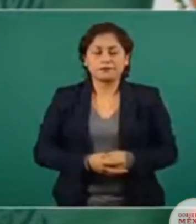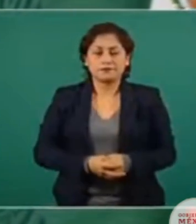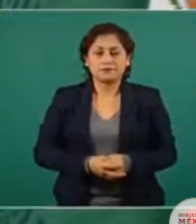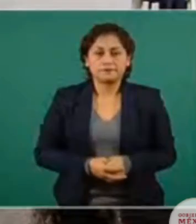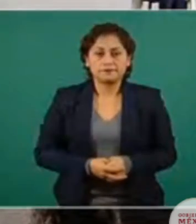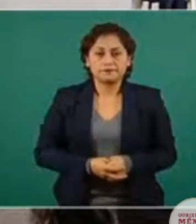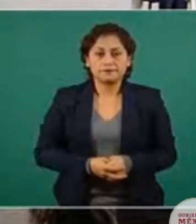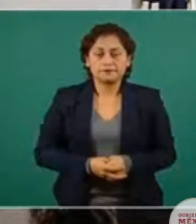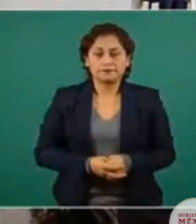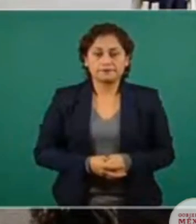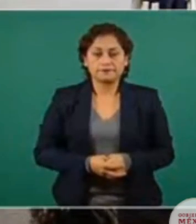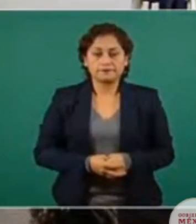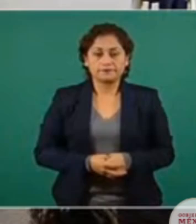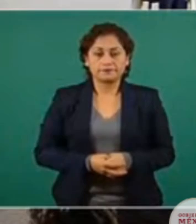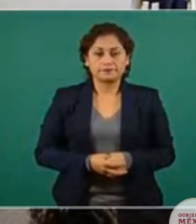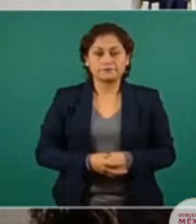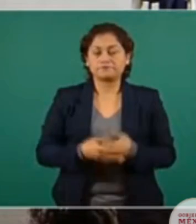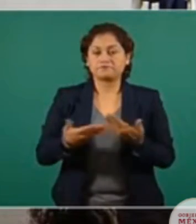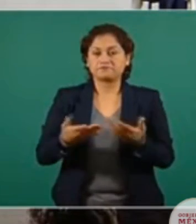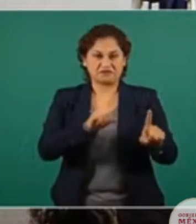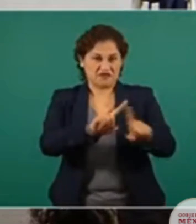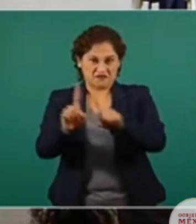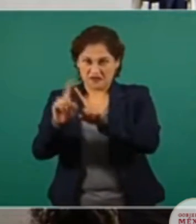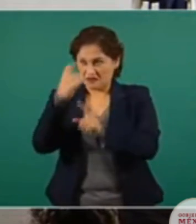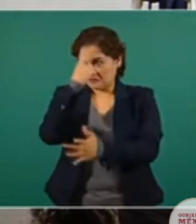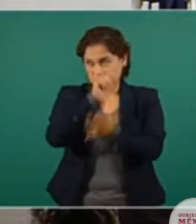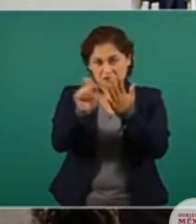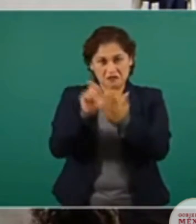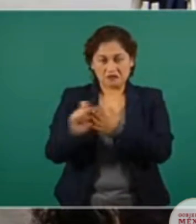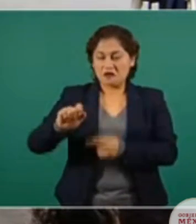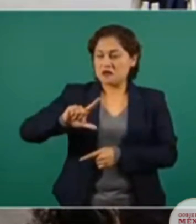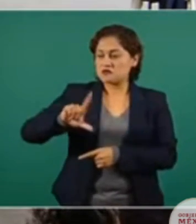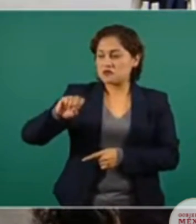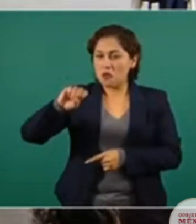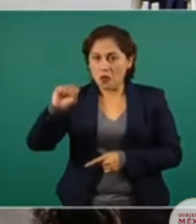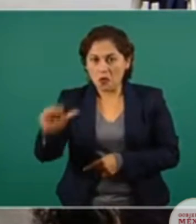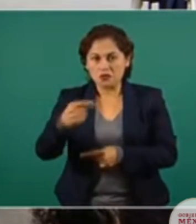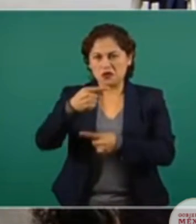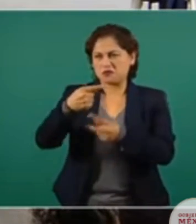El señor Vargas Llosa y todos.